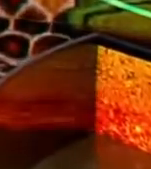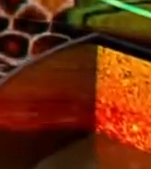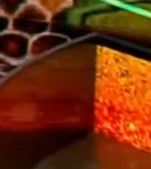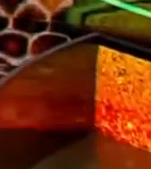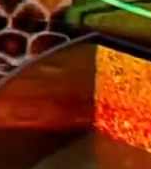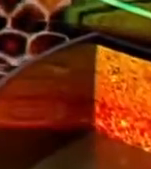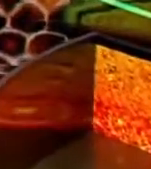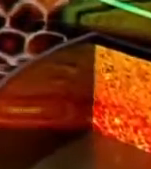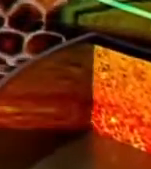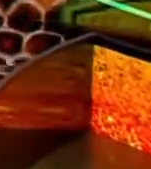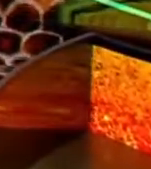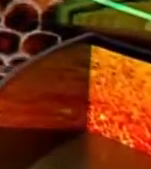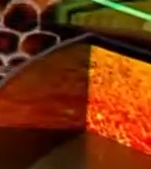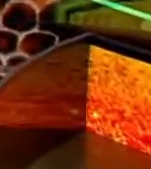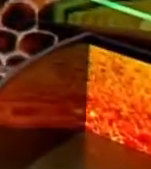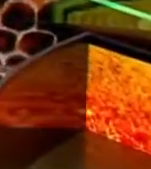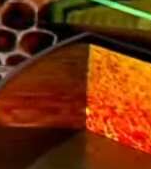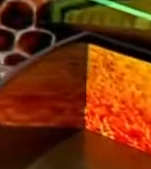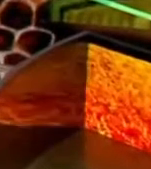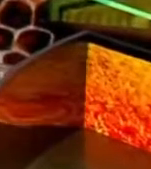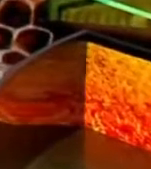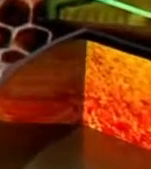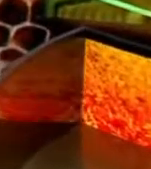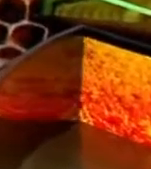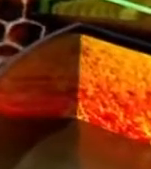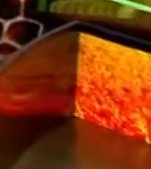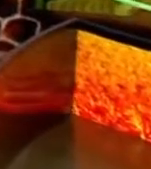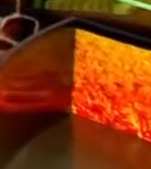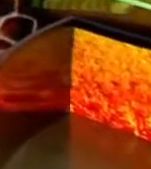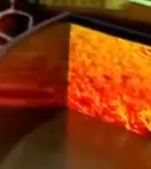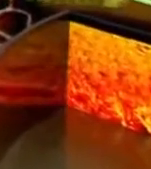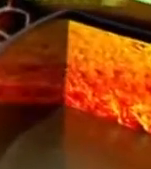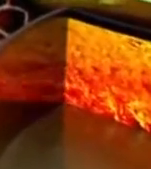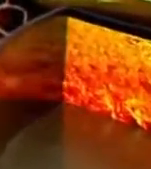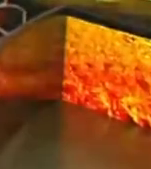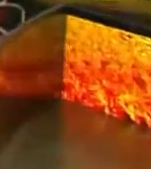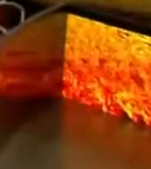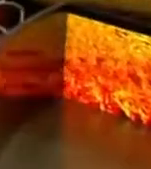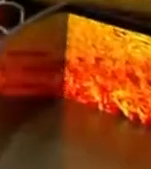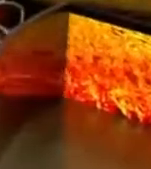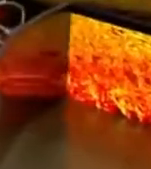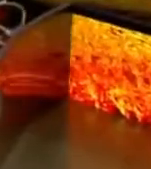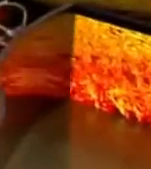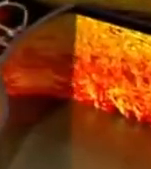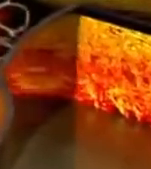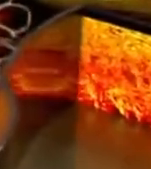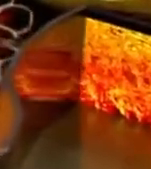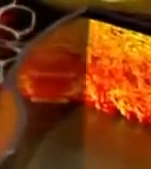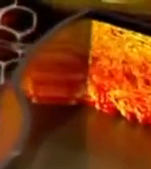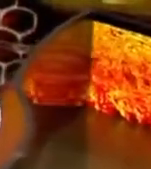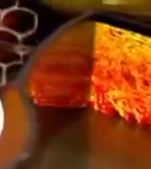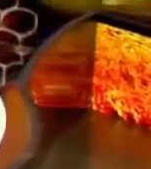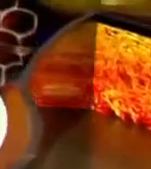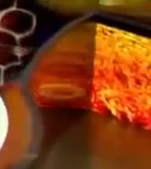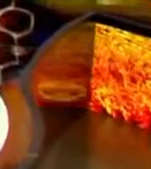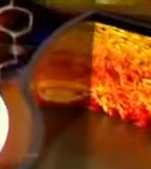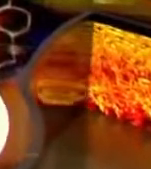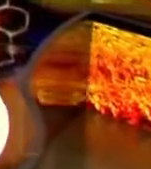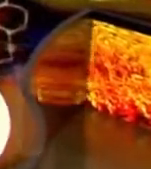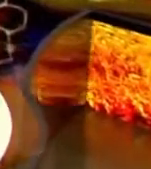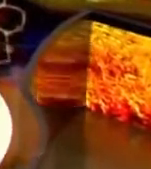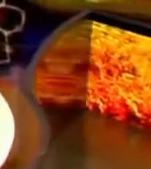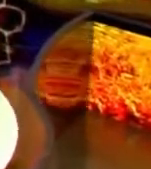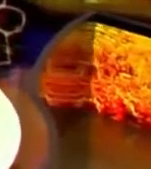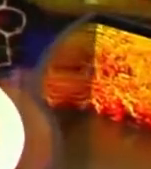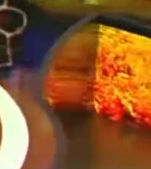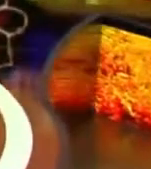Mancuso, que nos muestra la importancia de la vegetación en un lugar muy importante. Eso es en Chile, en el